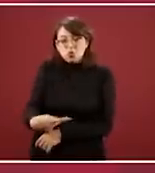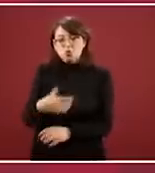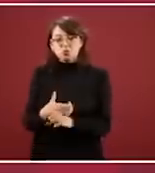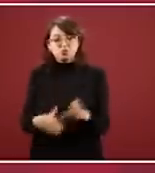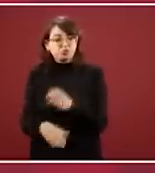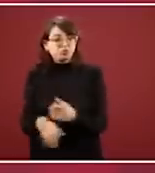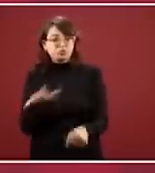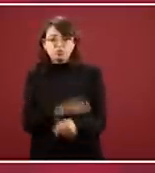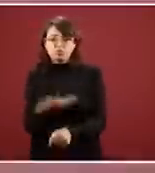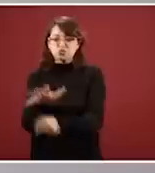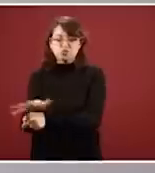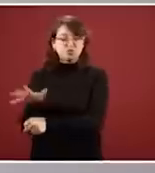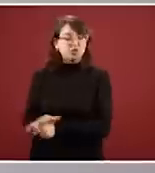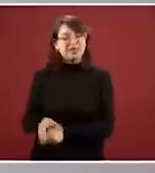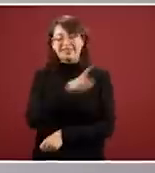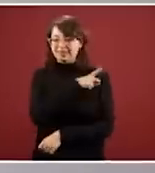en algunos